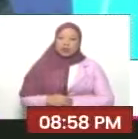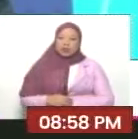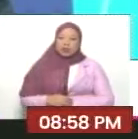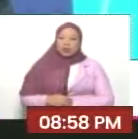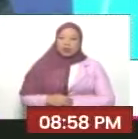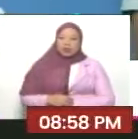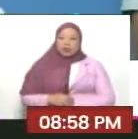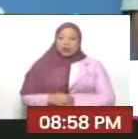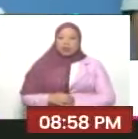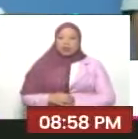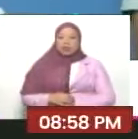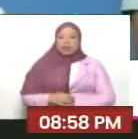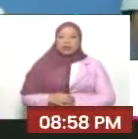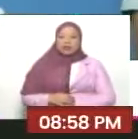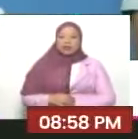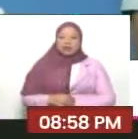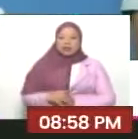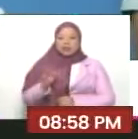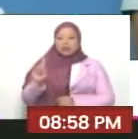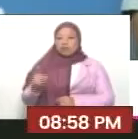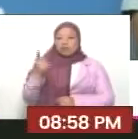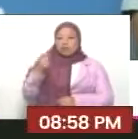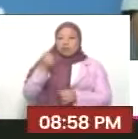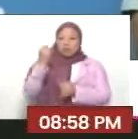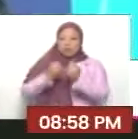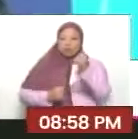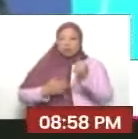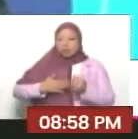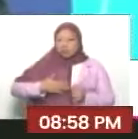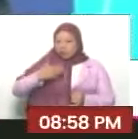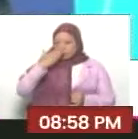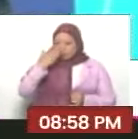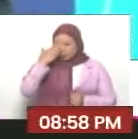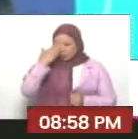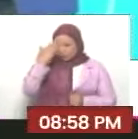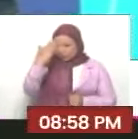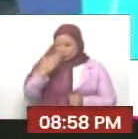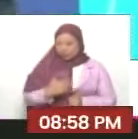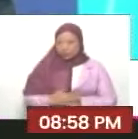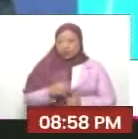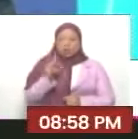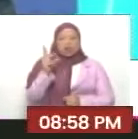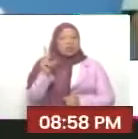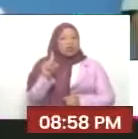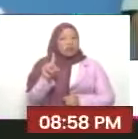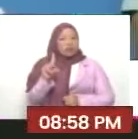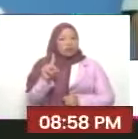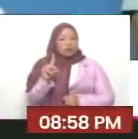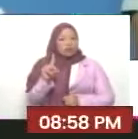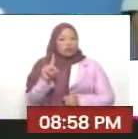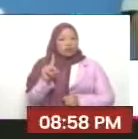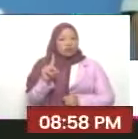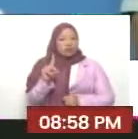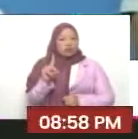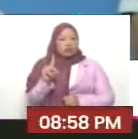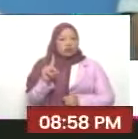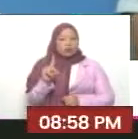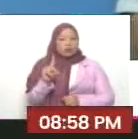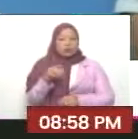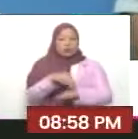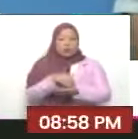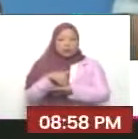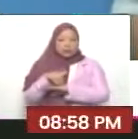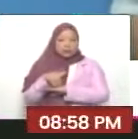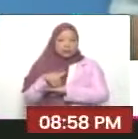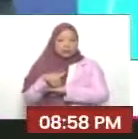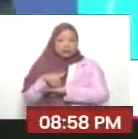Freija Norwood. El primer apellido es árabe. ¿Y el segundo? Segundo origen inglés,